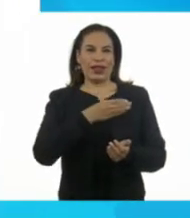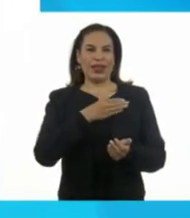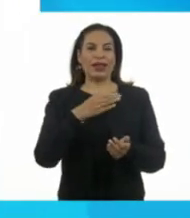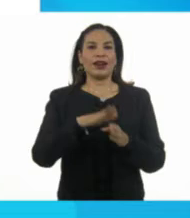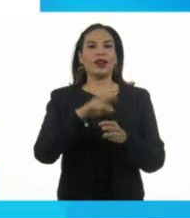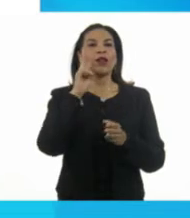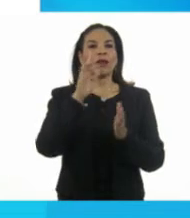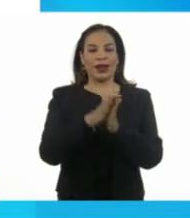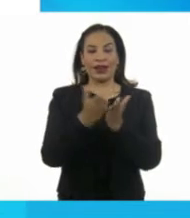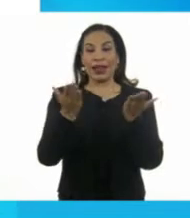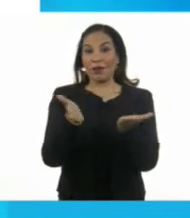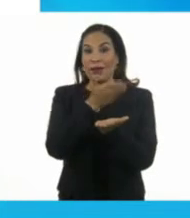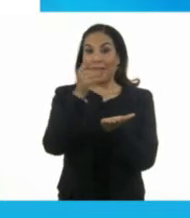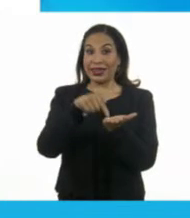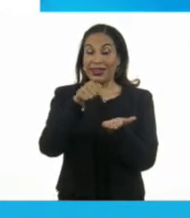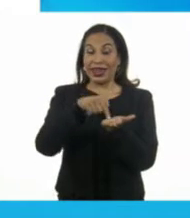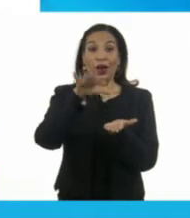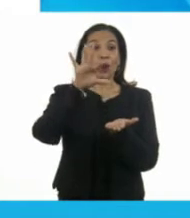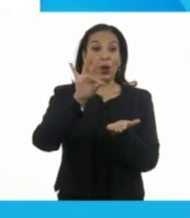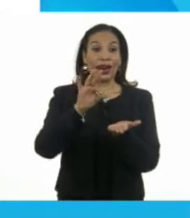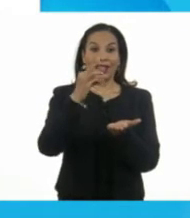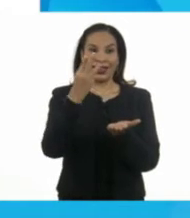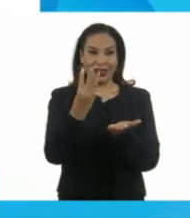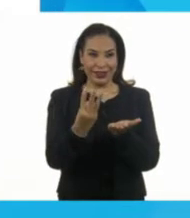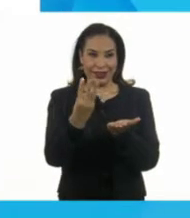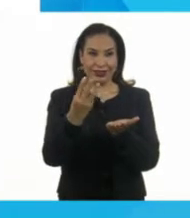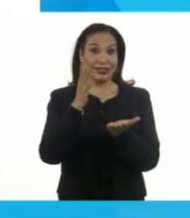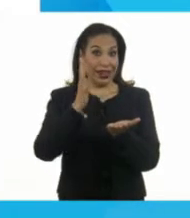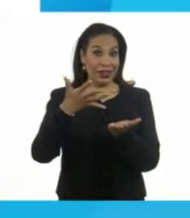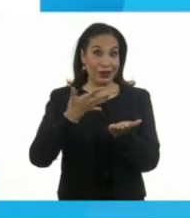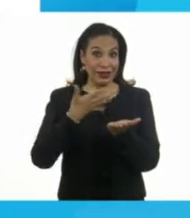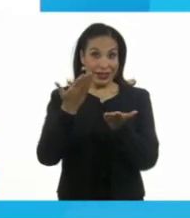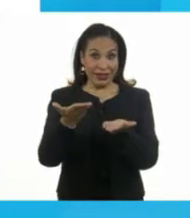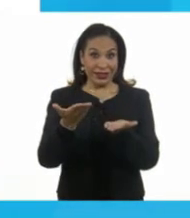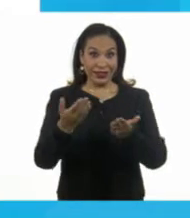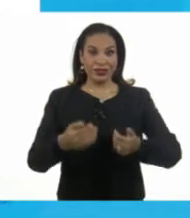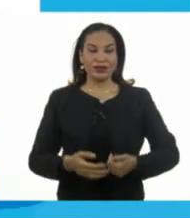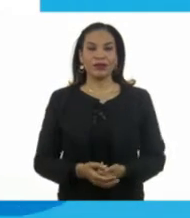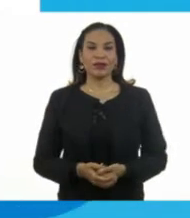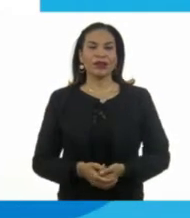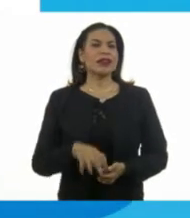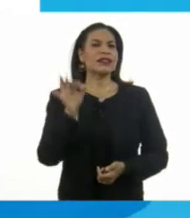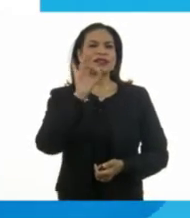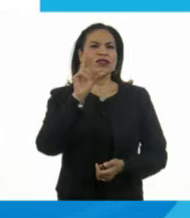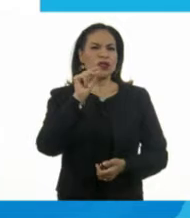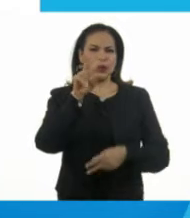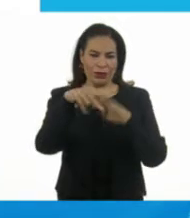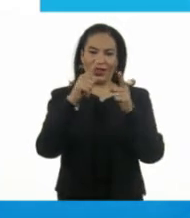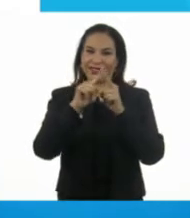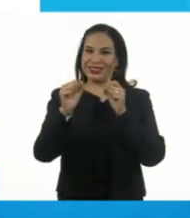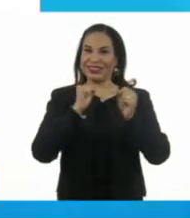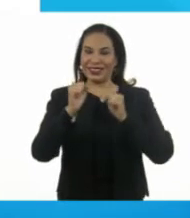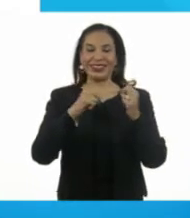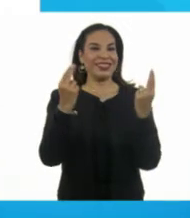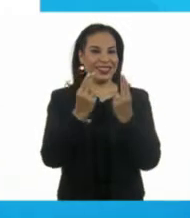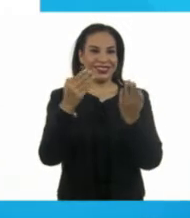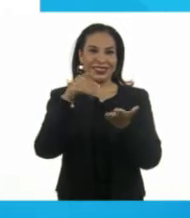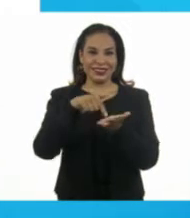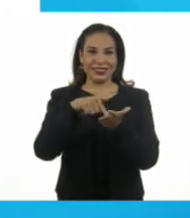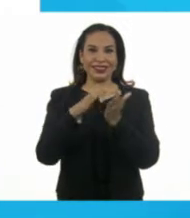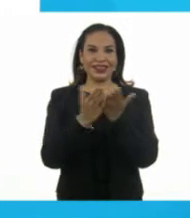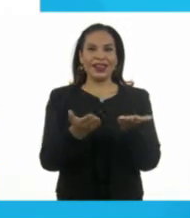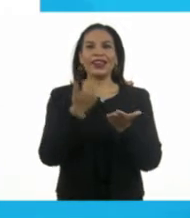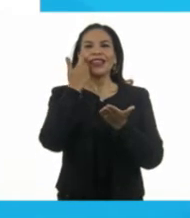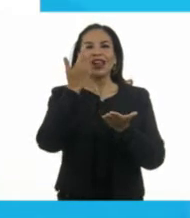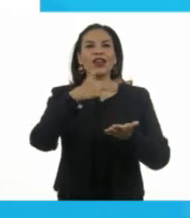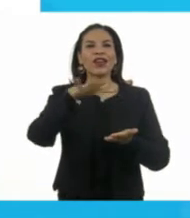abrir en la página 43. ¿Ya lo tenemos? Si no, vayan corriendo porque lo vamos a necesitar.